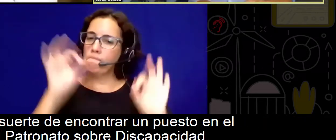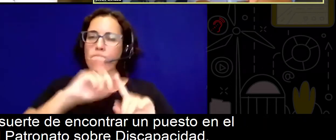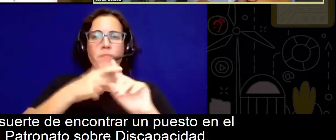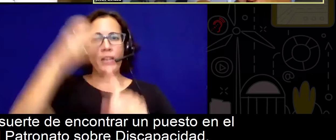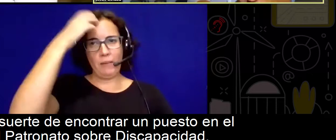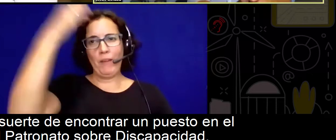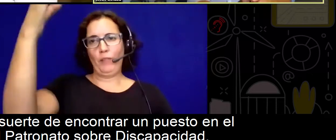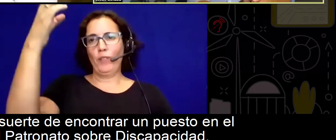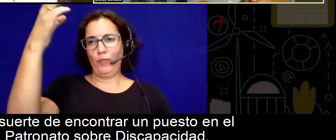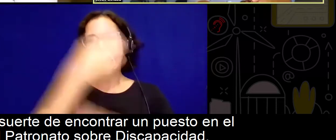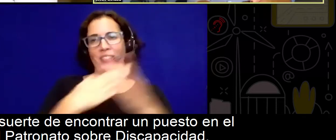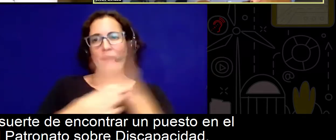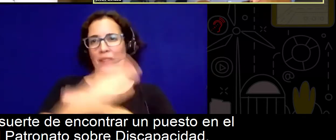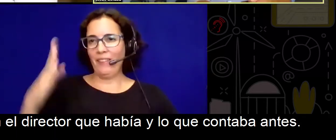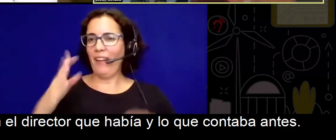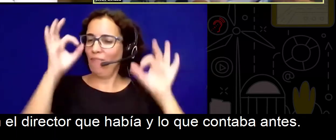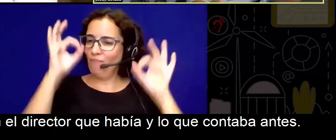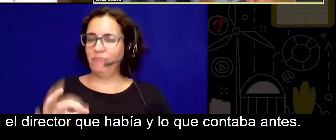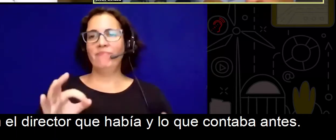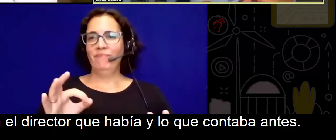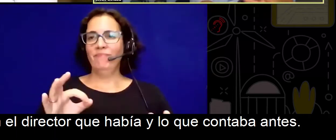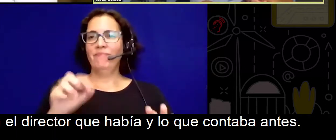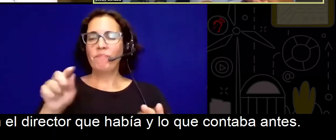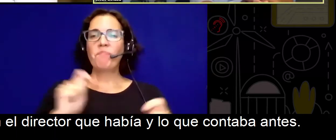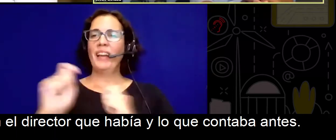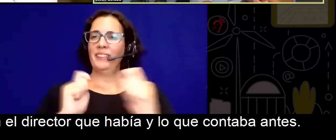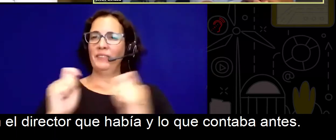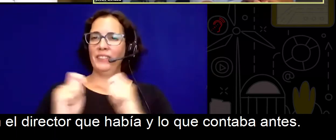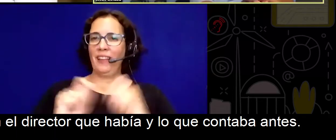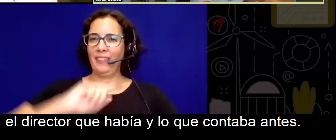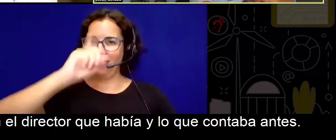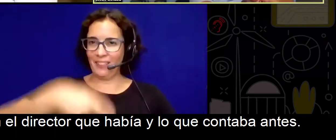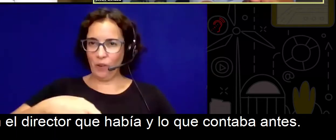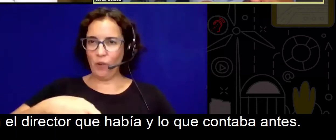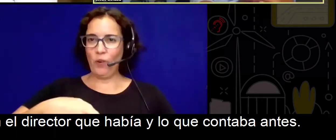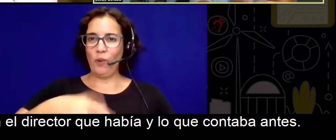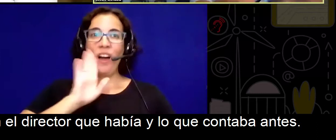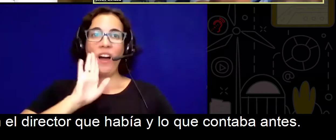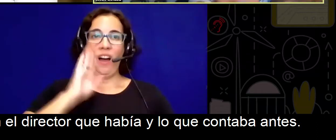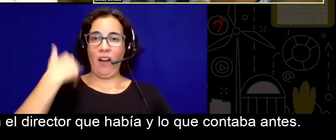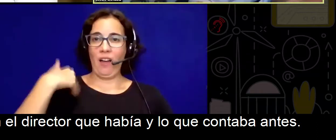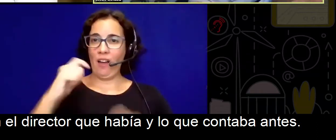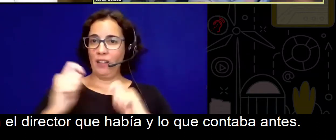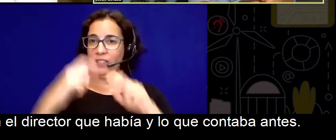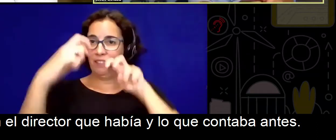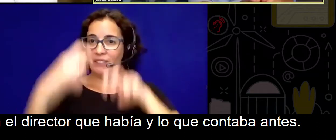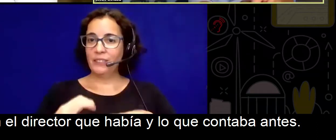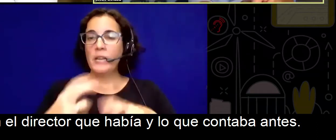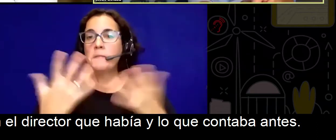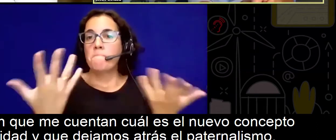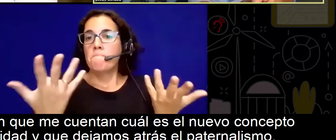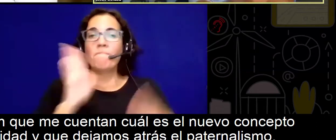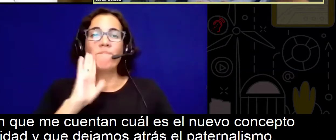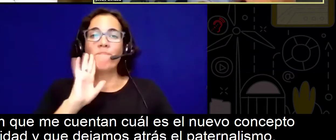Patronato sobre Discapacidad. Allí me entrevisté con el director que había y, bueno, pues lo que contaba antes, ¿no? En el momento